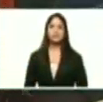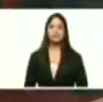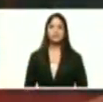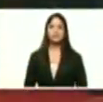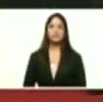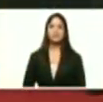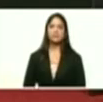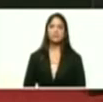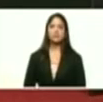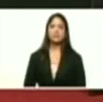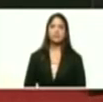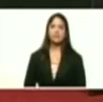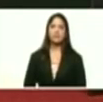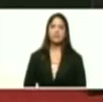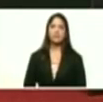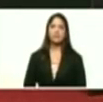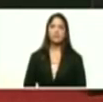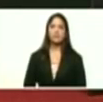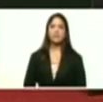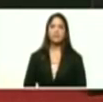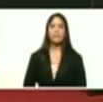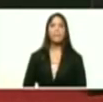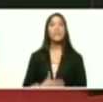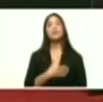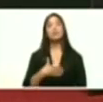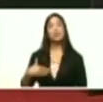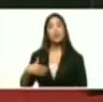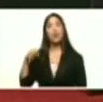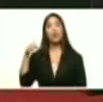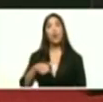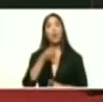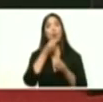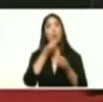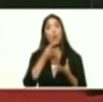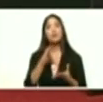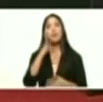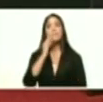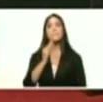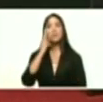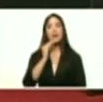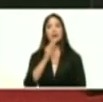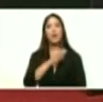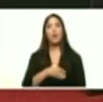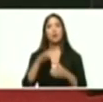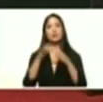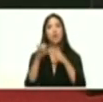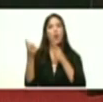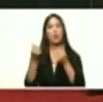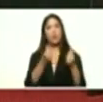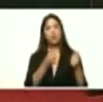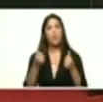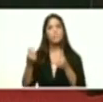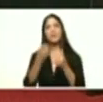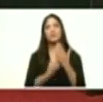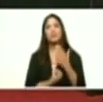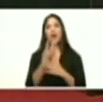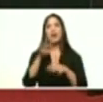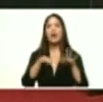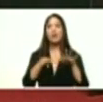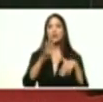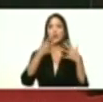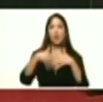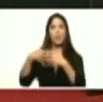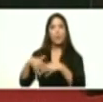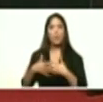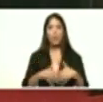Aristóbulo, yo quiero que Aristóbulo, comparta con ustedes esta experiencia, del Consejo Nacional de la Economía Productiva, de la activación de los 14 motores,